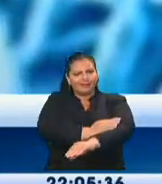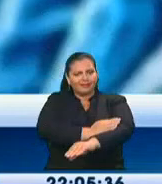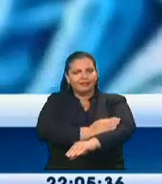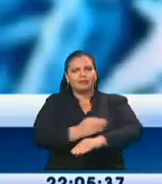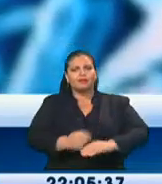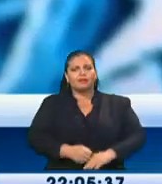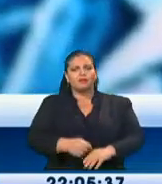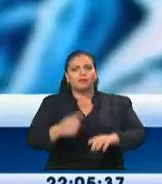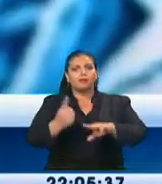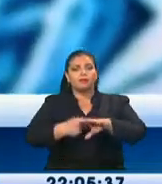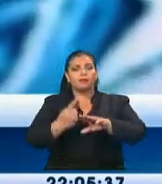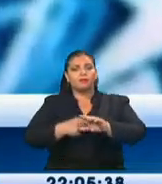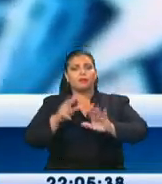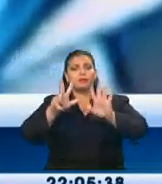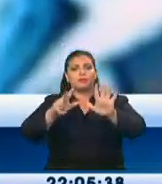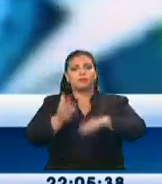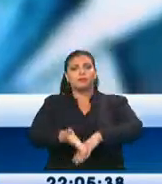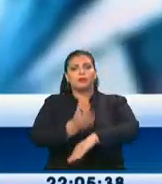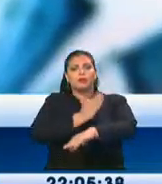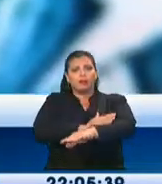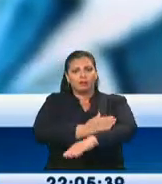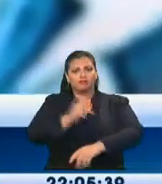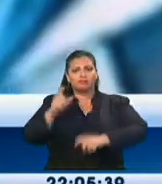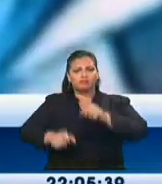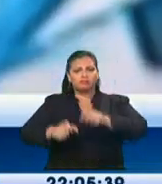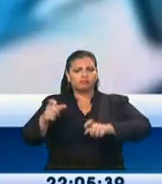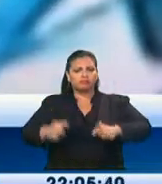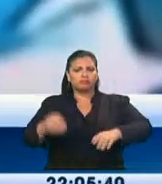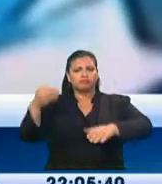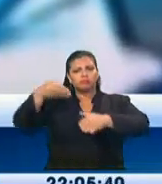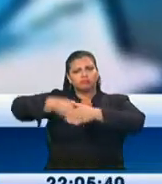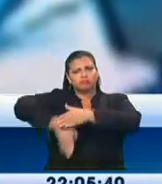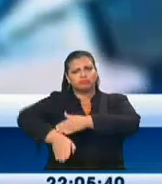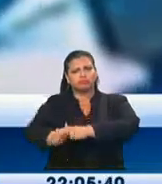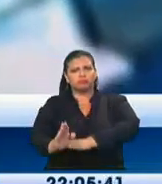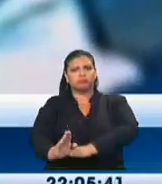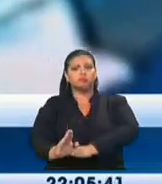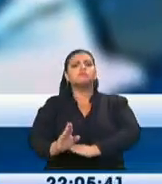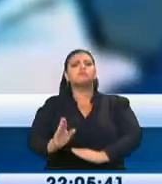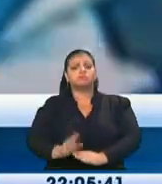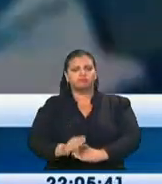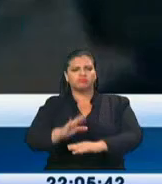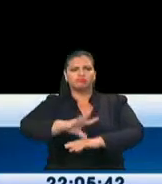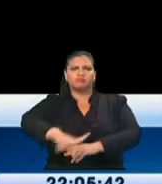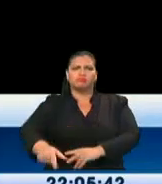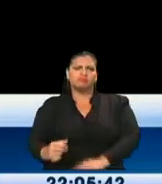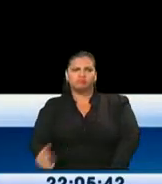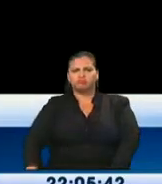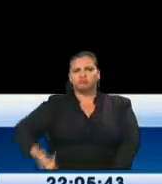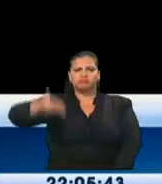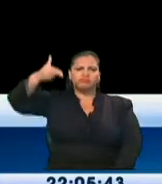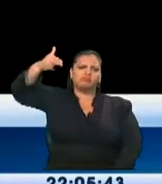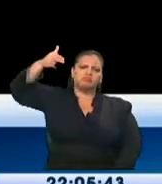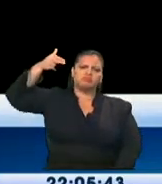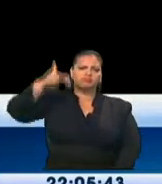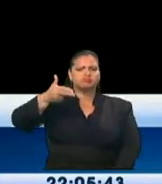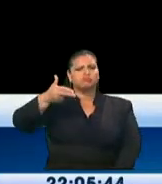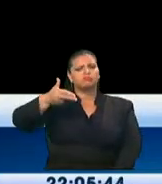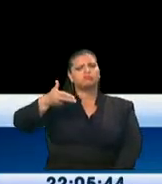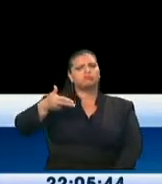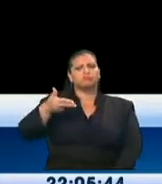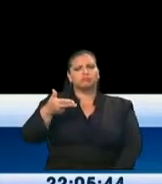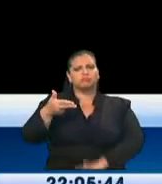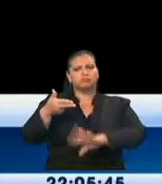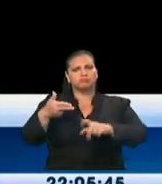meses, sujetos haciéndose pasar por clientes, fueron hasta la caja y con arma en mano, amedrentaron al dueño. Y yo, al ver que él